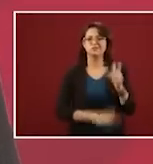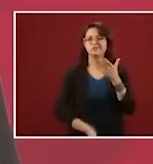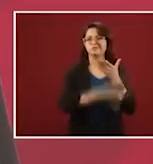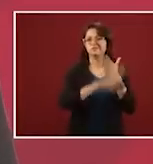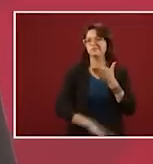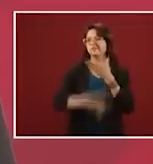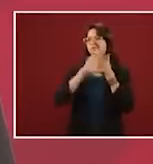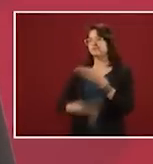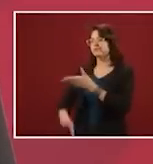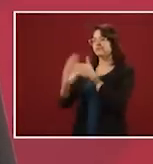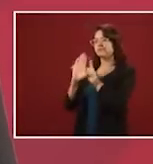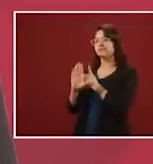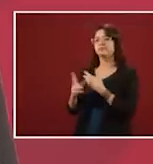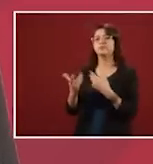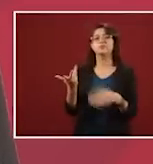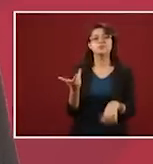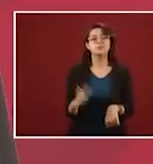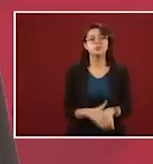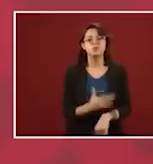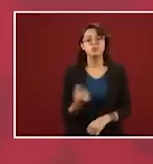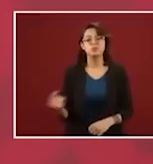porque